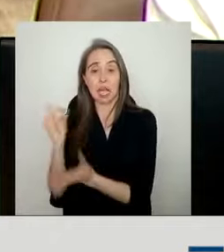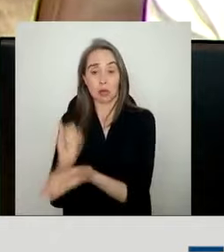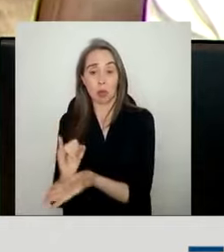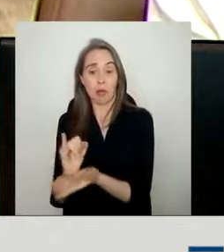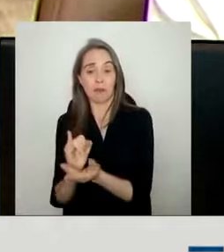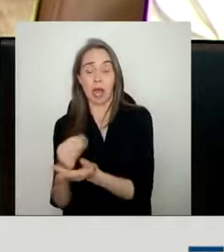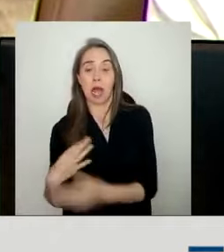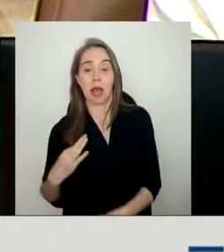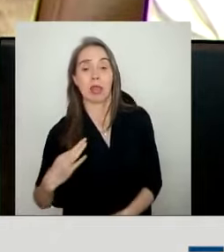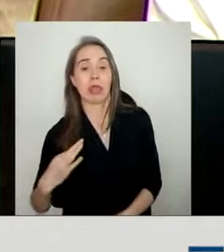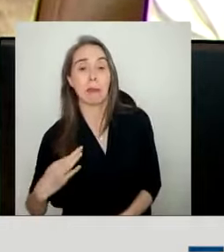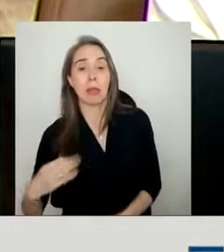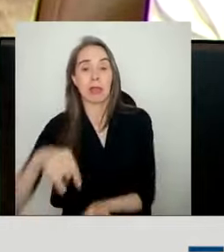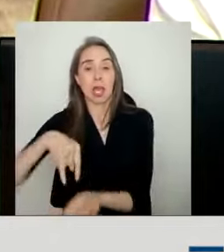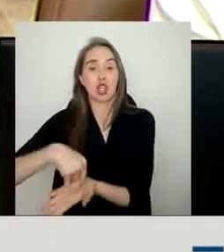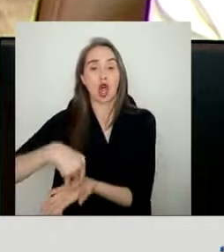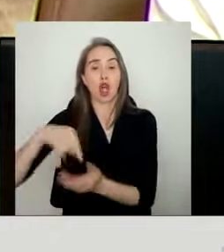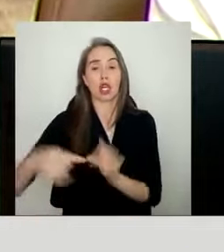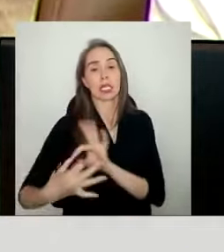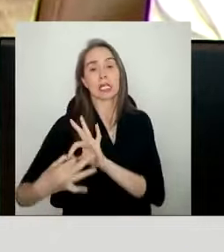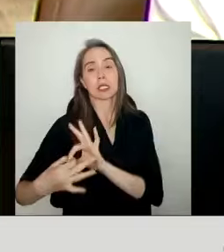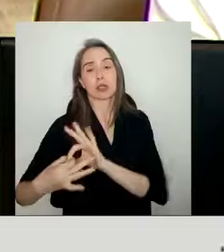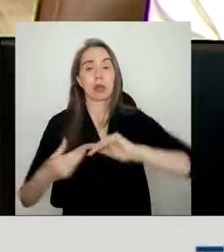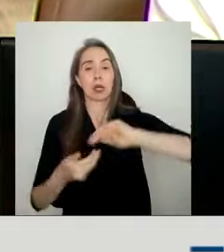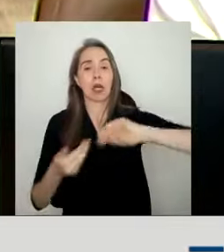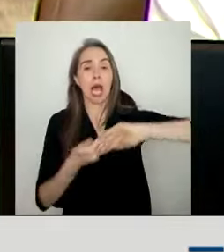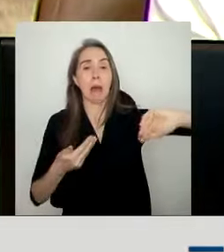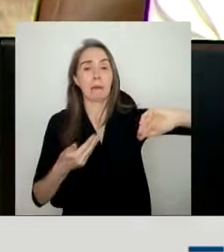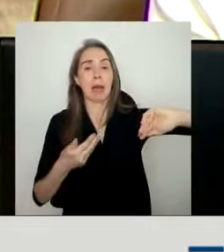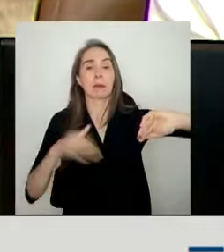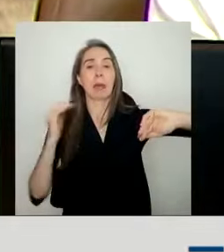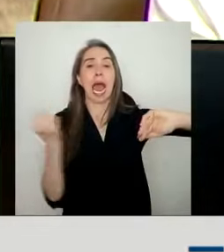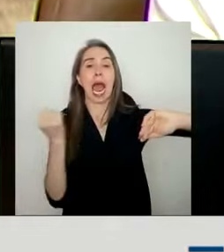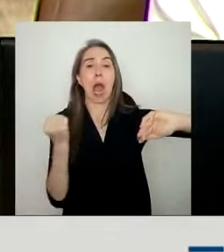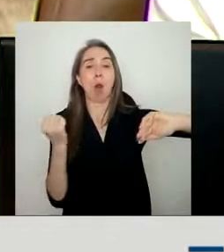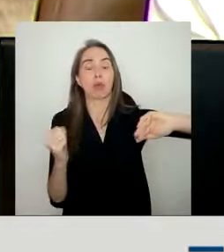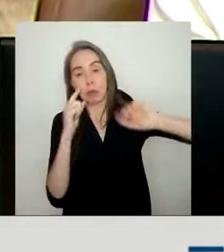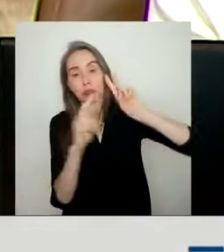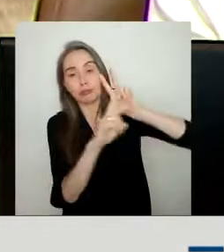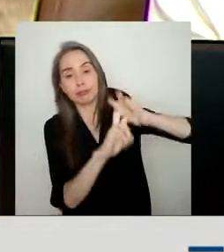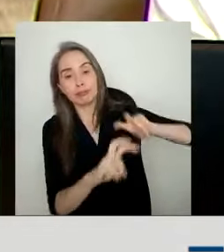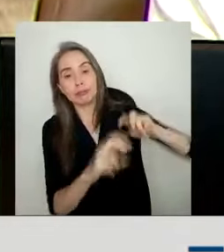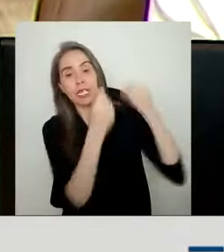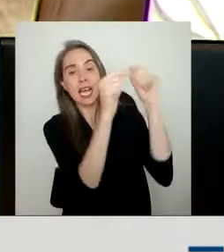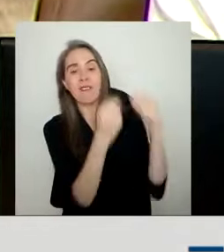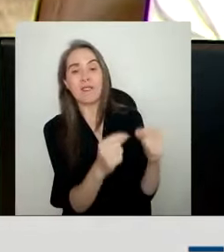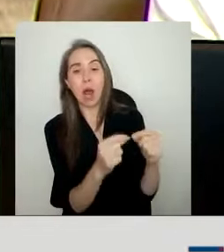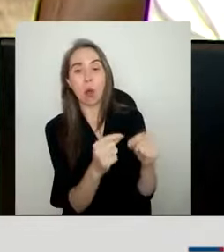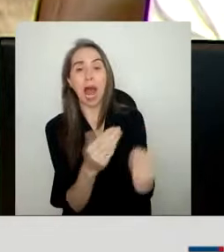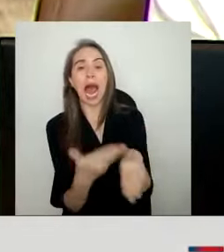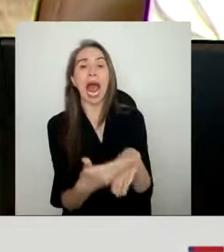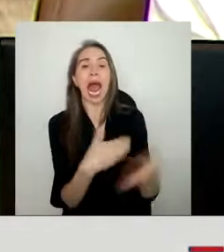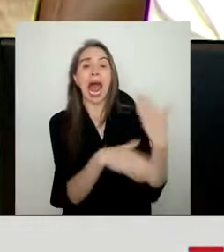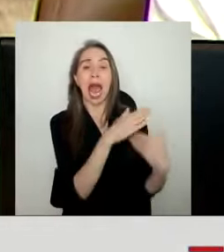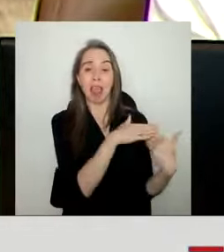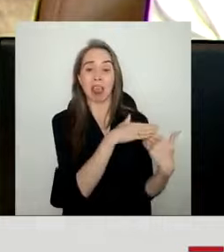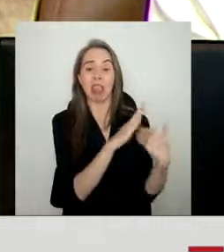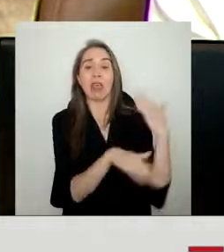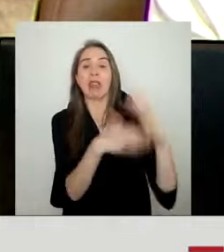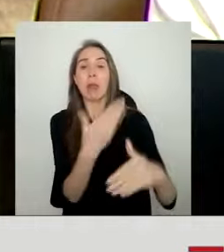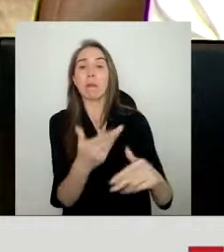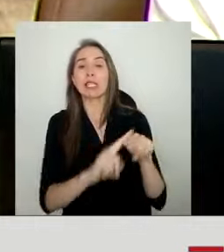que huviera mayor autonomía en todo lo que es la labor de evaluar antes y después las políticas públicas pero